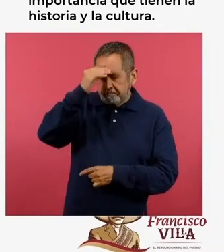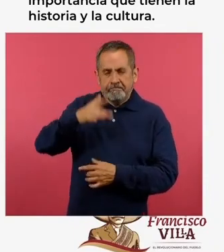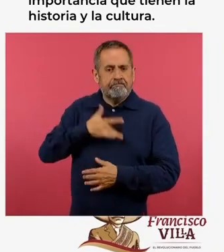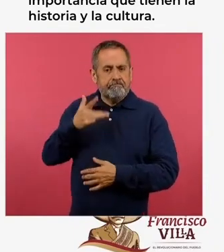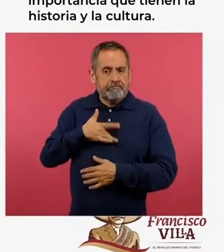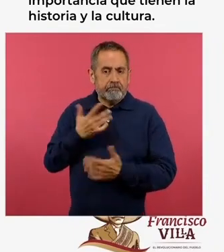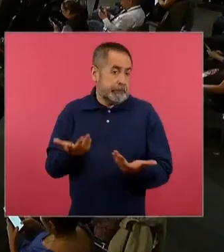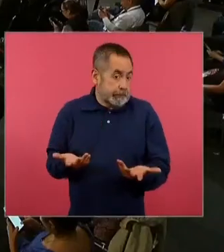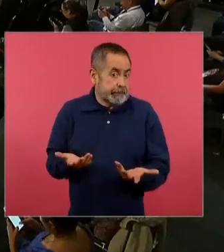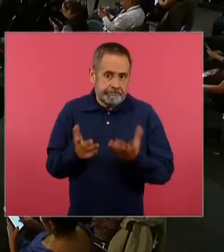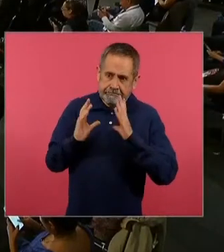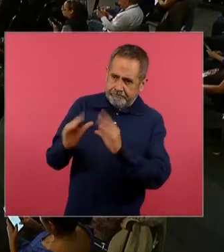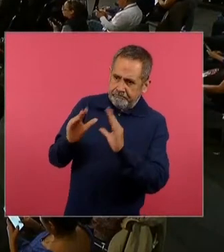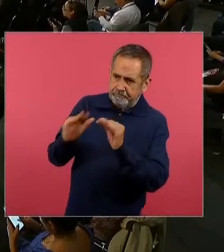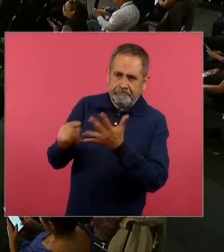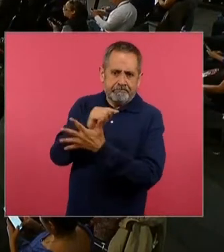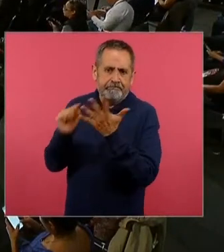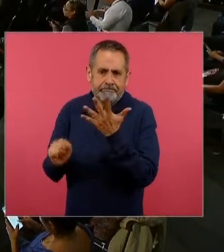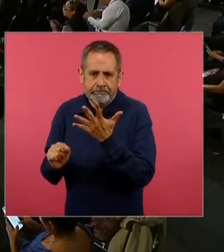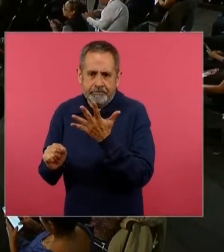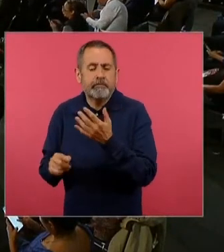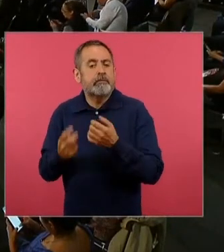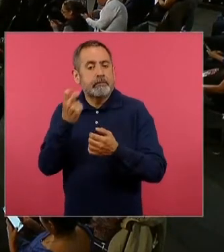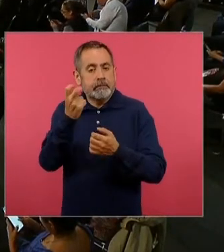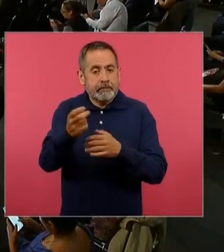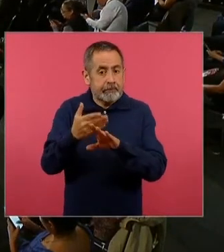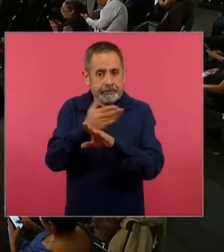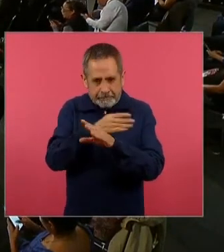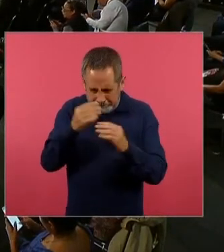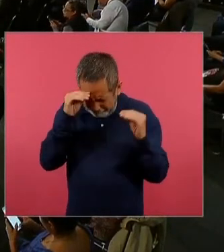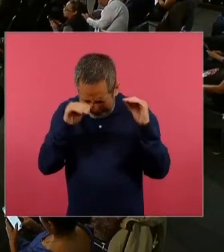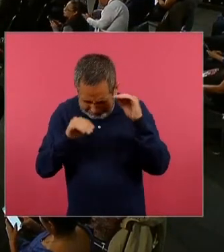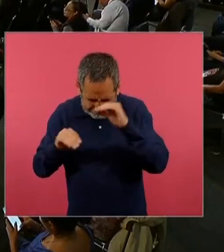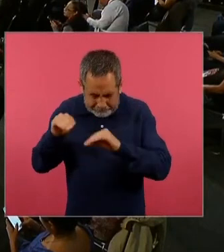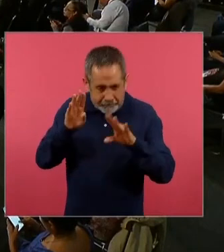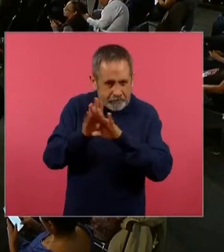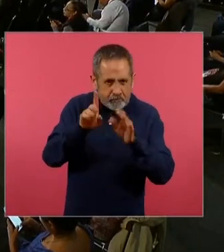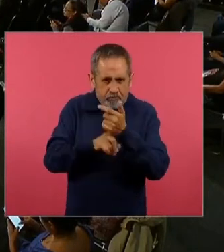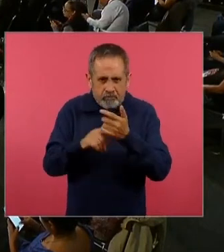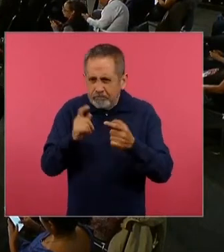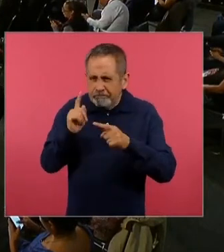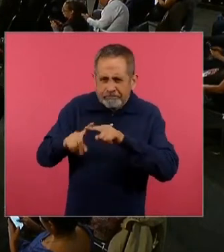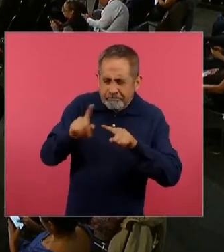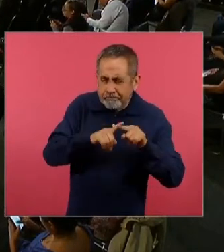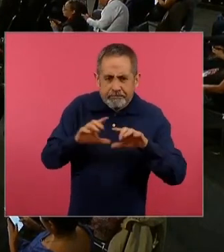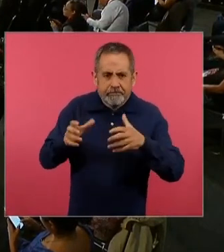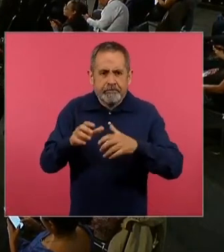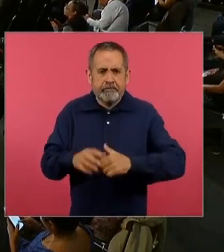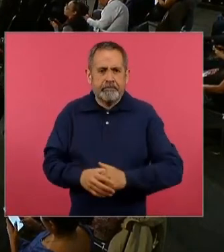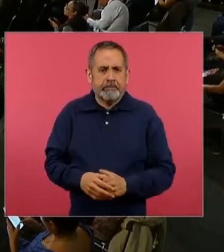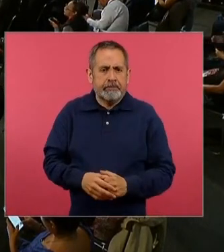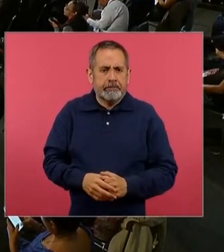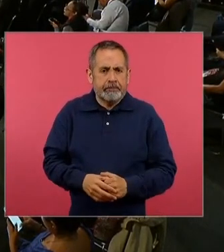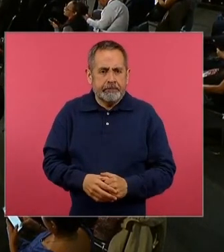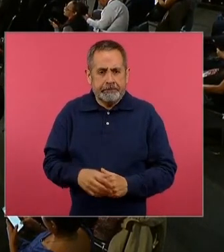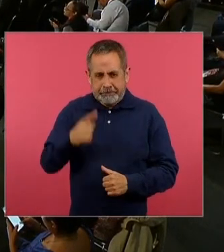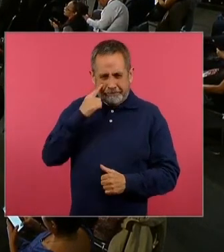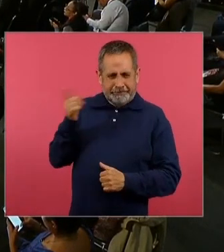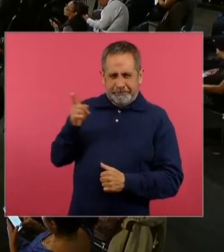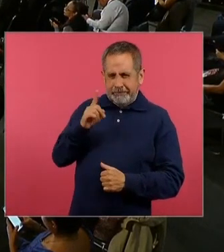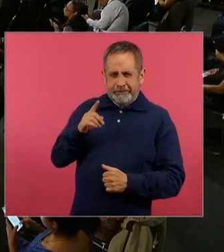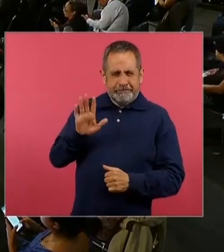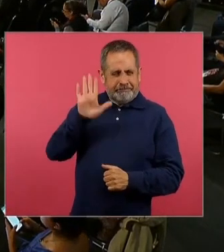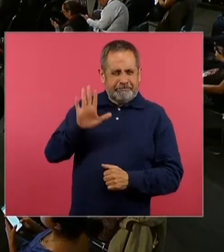poder conseguir este perfil de egresos, lo estuvimos trabajando de la siguiente manera. Esta figura de